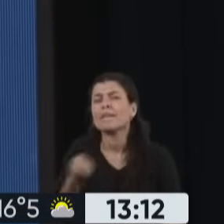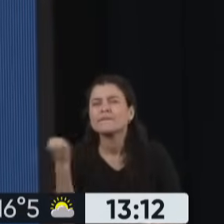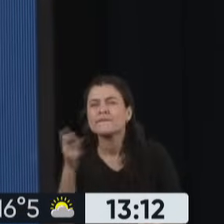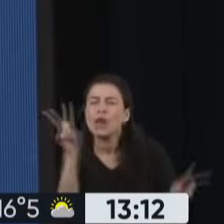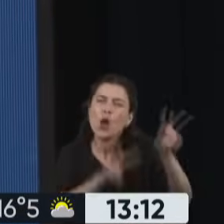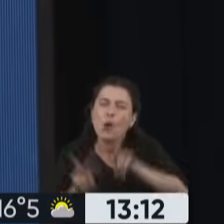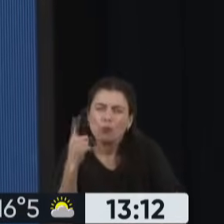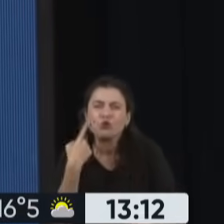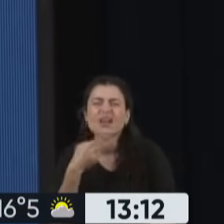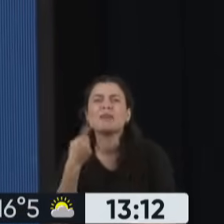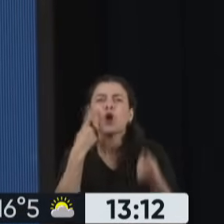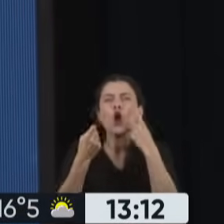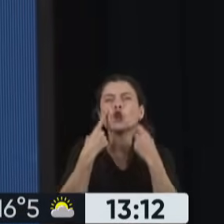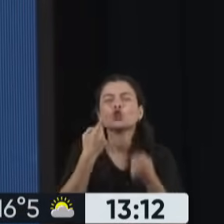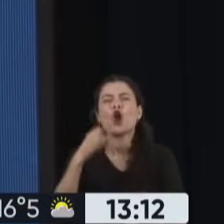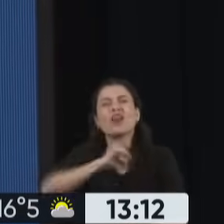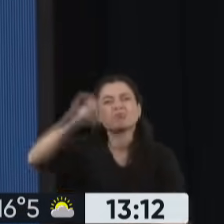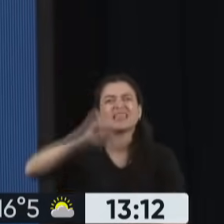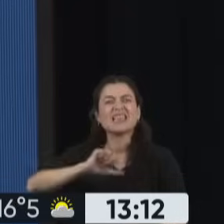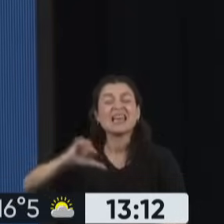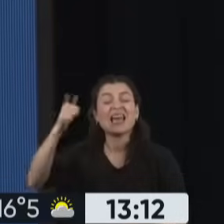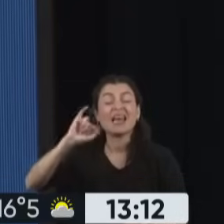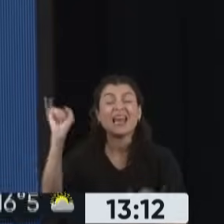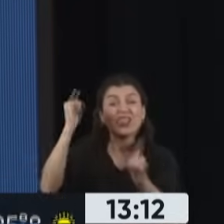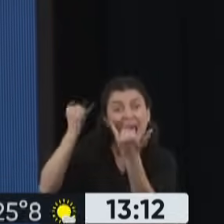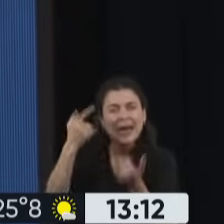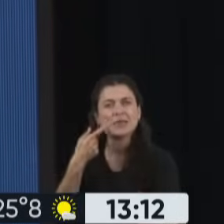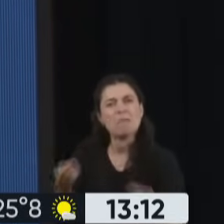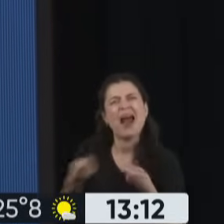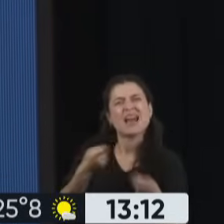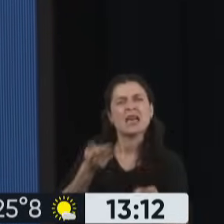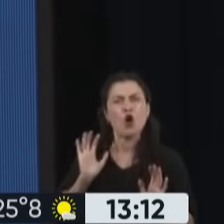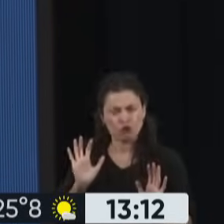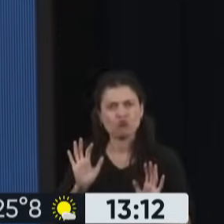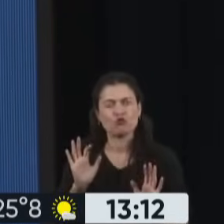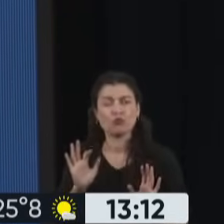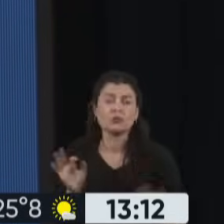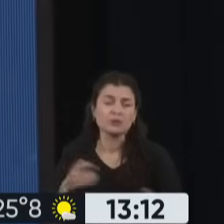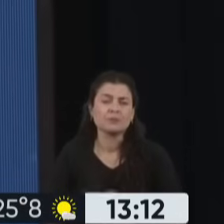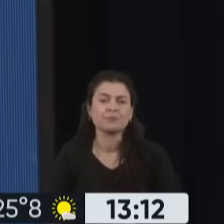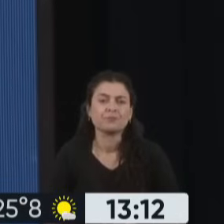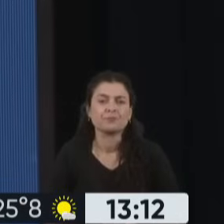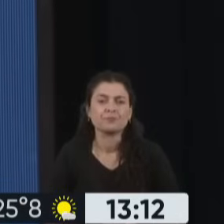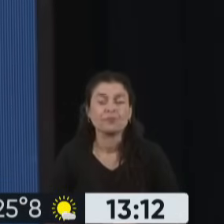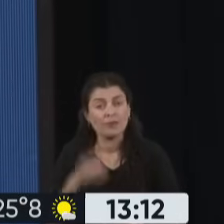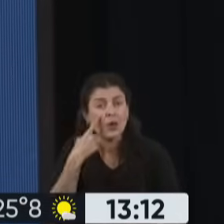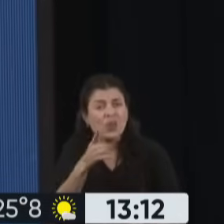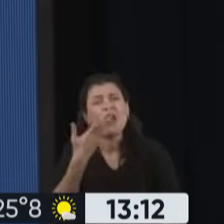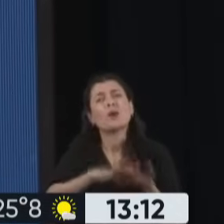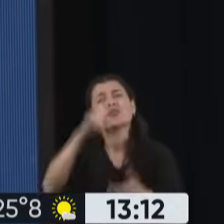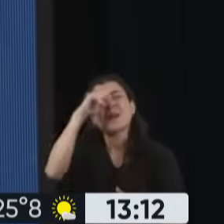controles a la tasa de interés y subsidiarla, al tiempo que dicen que no hay que tocar el tamaño del Estado, de un Estado que se cuadruplicó.